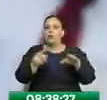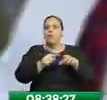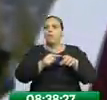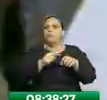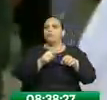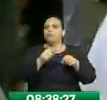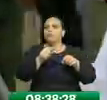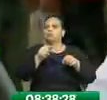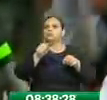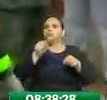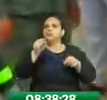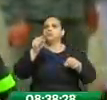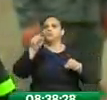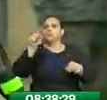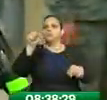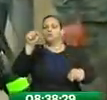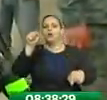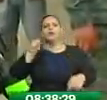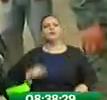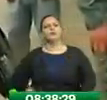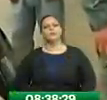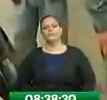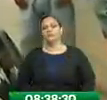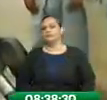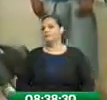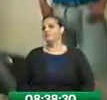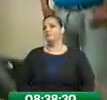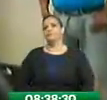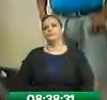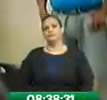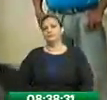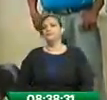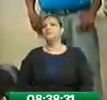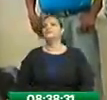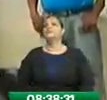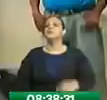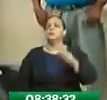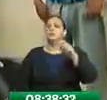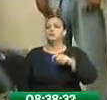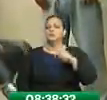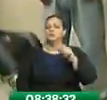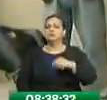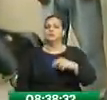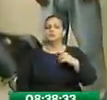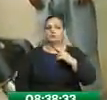personal respete el distanciamiento de persona a persona y el uso de las mascarillas para que podamos